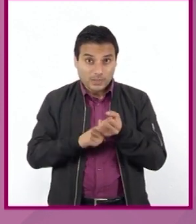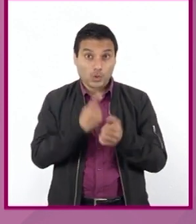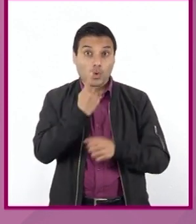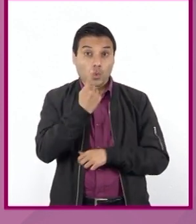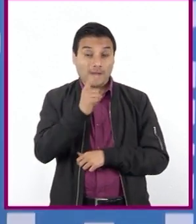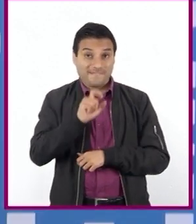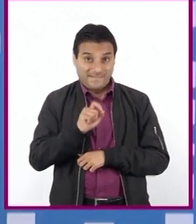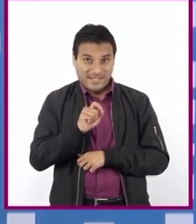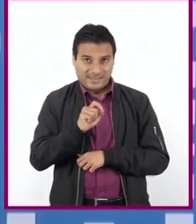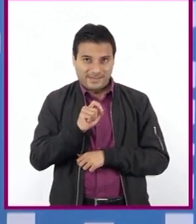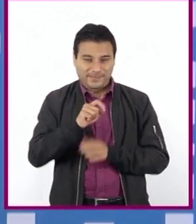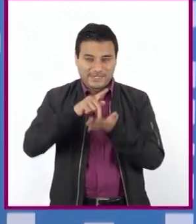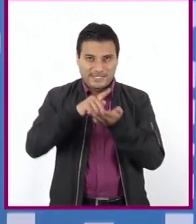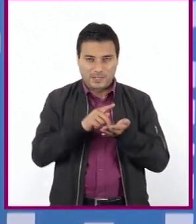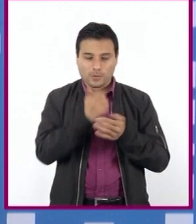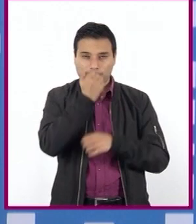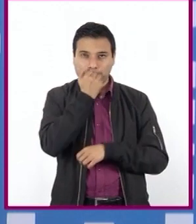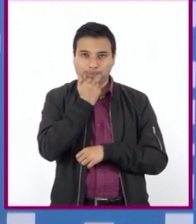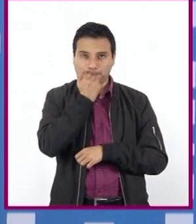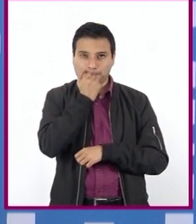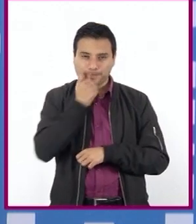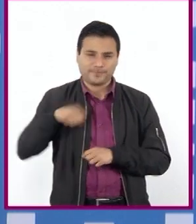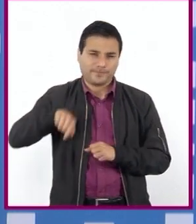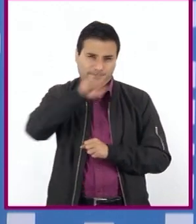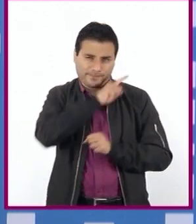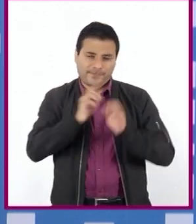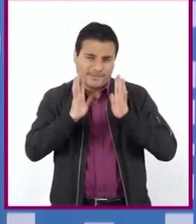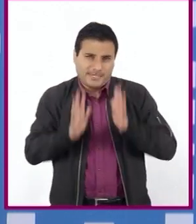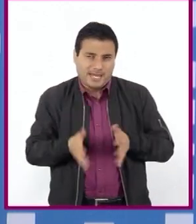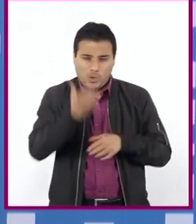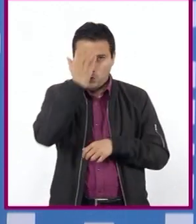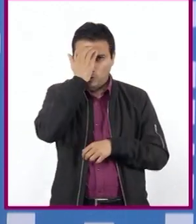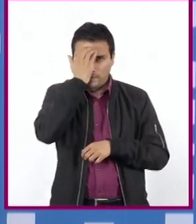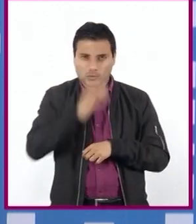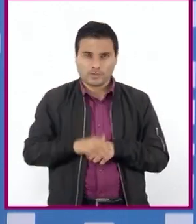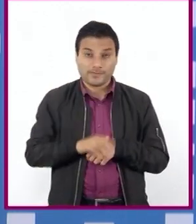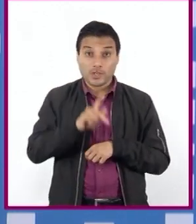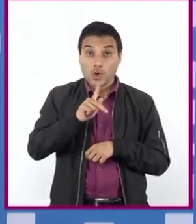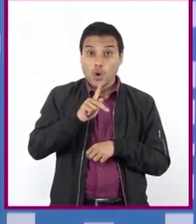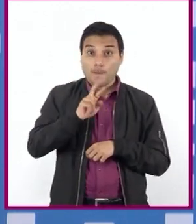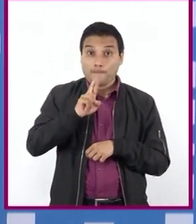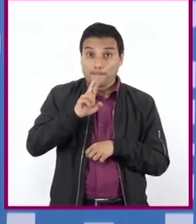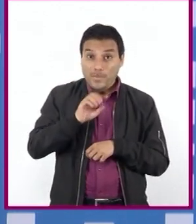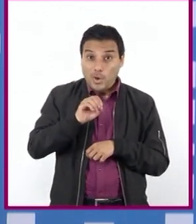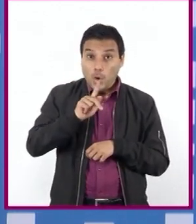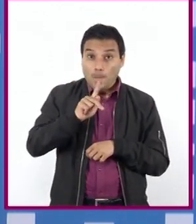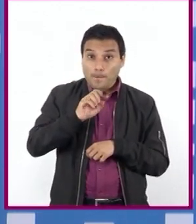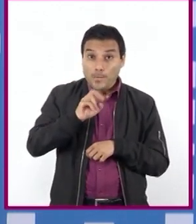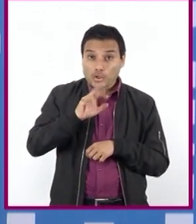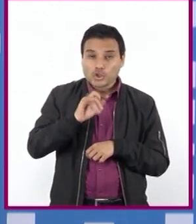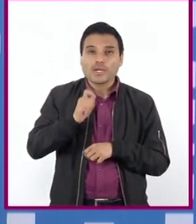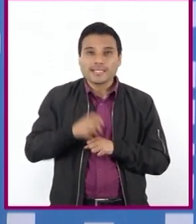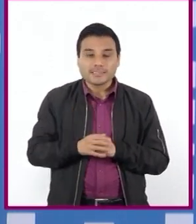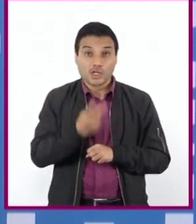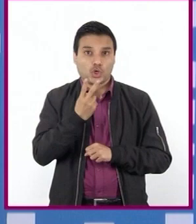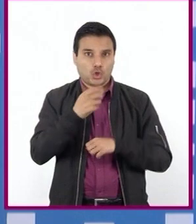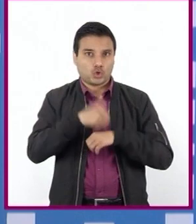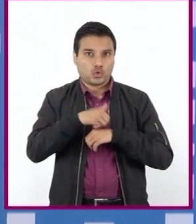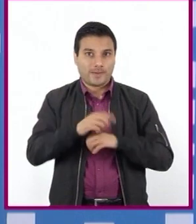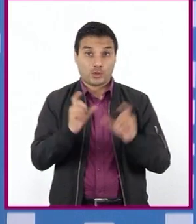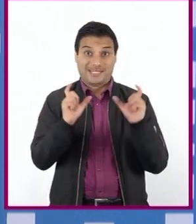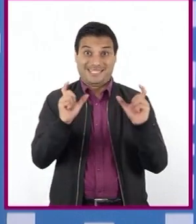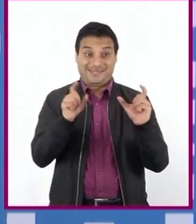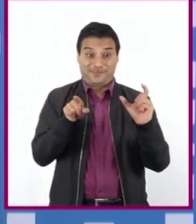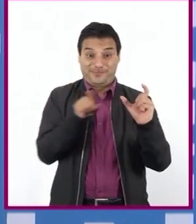de azúcar. Sabemos o hemos aprendido que la proporción es la igualdad de dos razones, A entre B